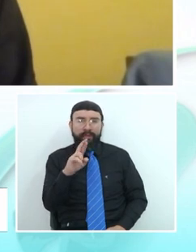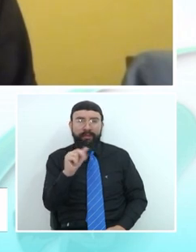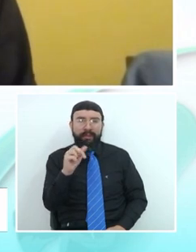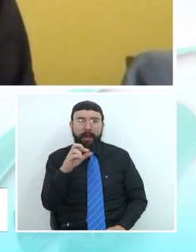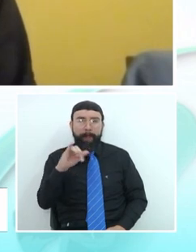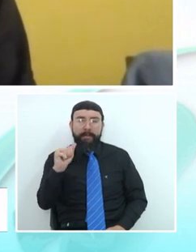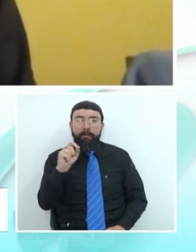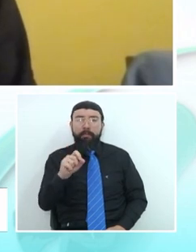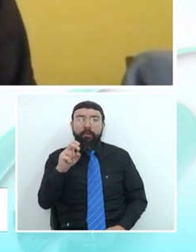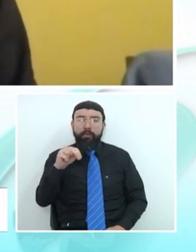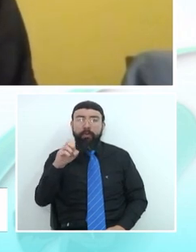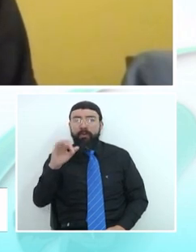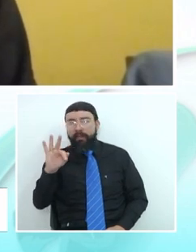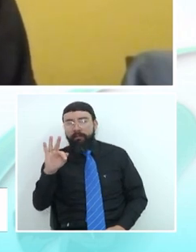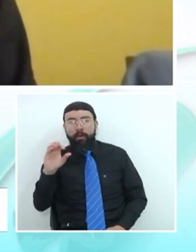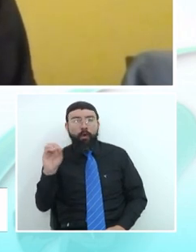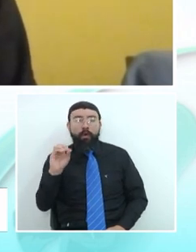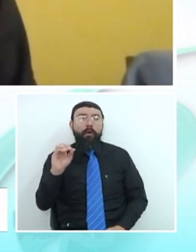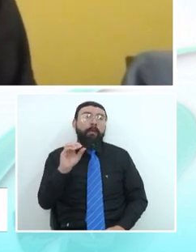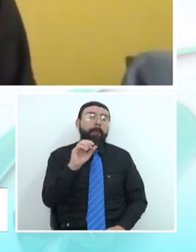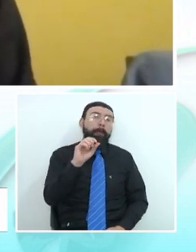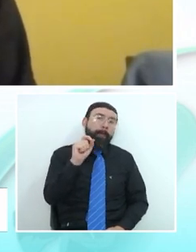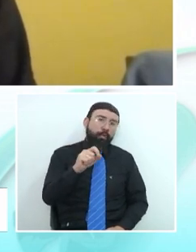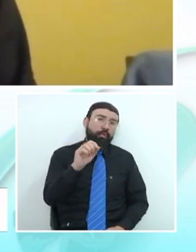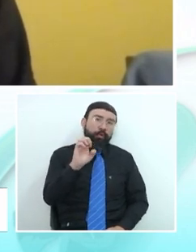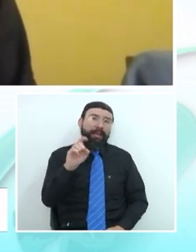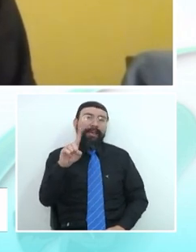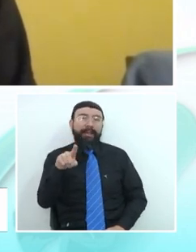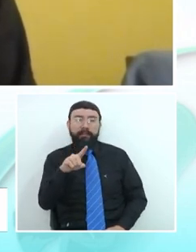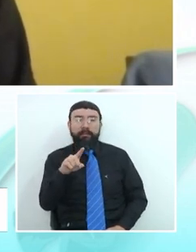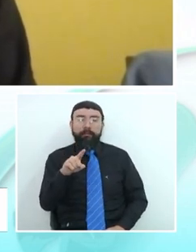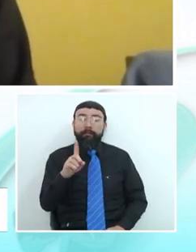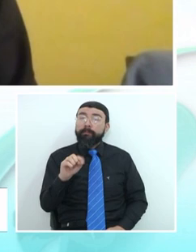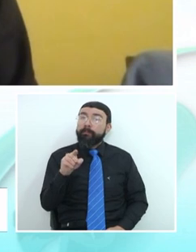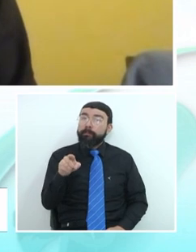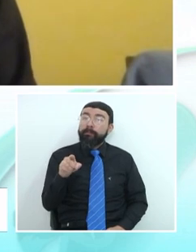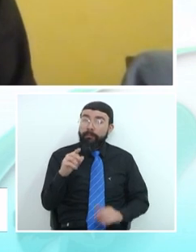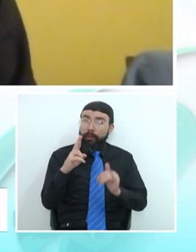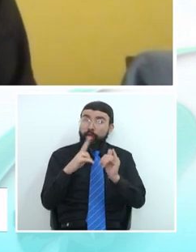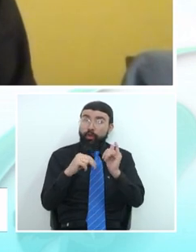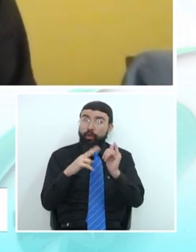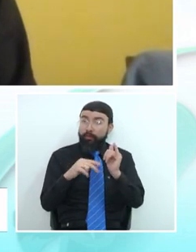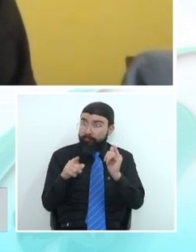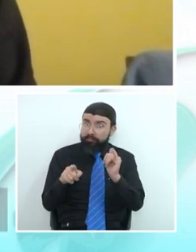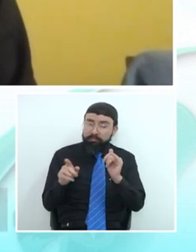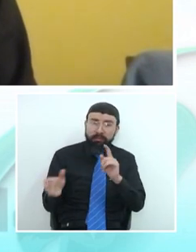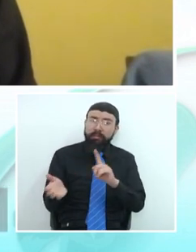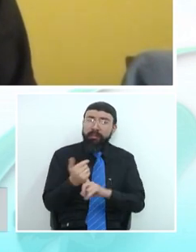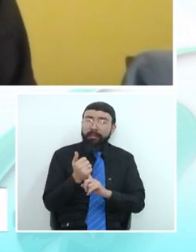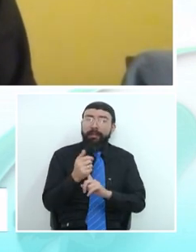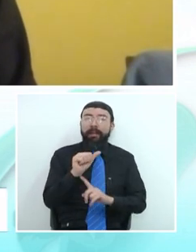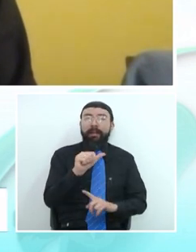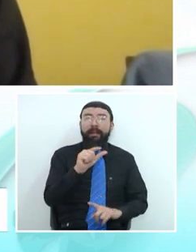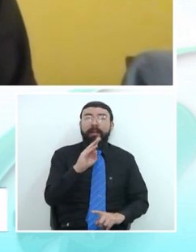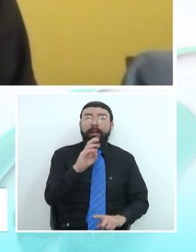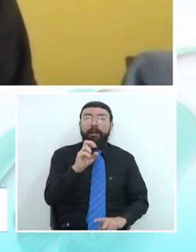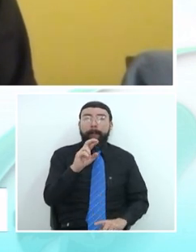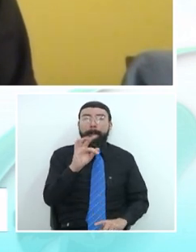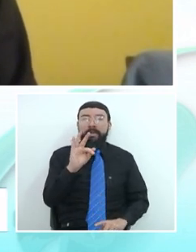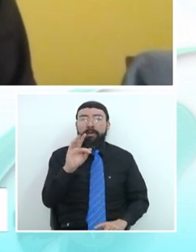frutoterapia.net o .es, y en el canal de YouTube es Albert Ronald Morales